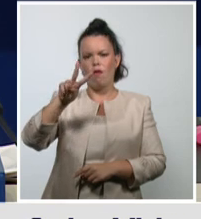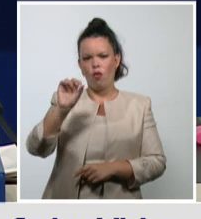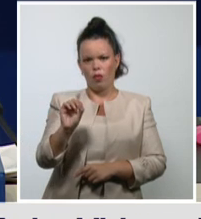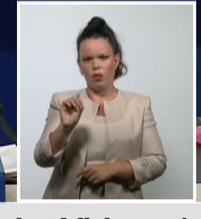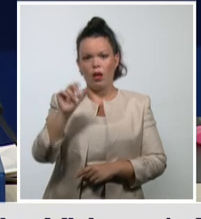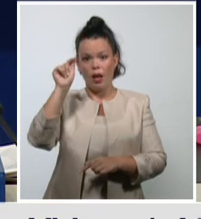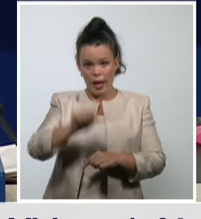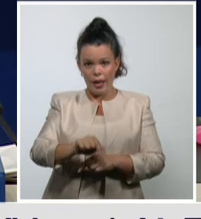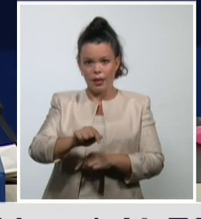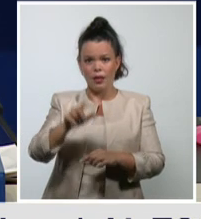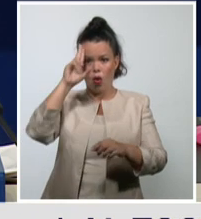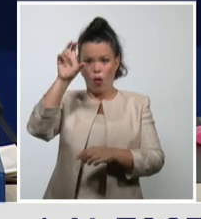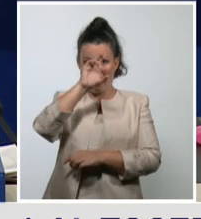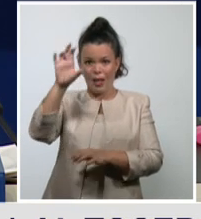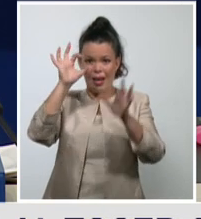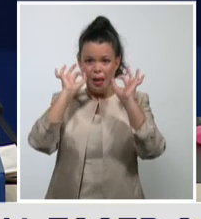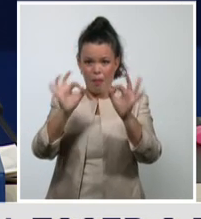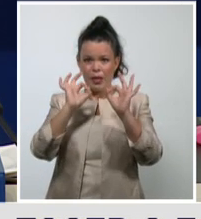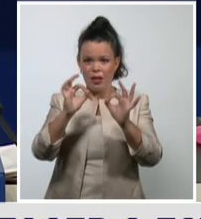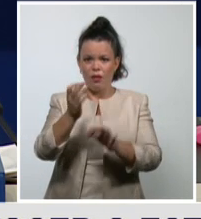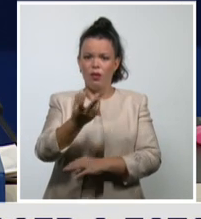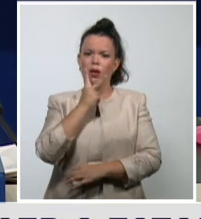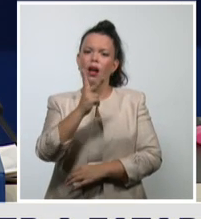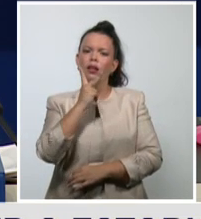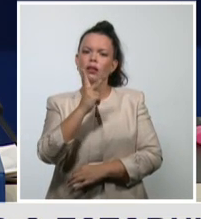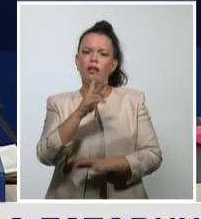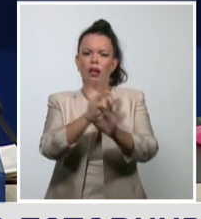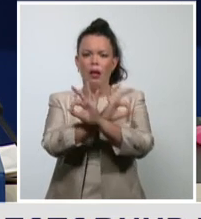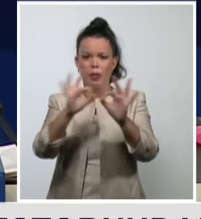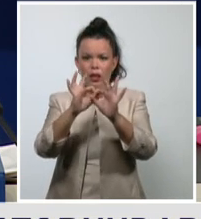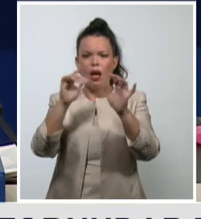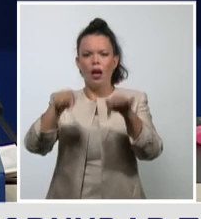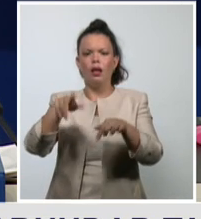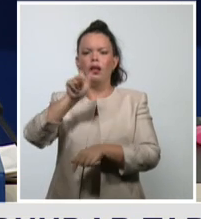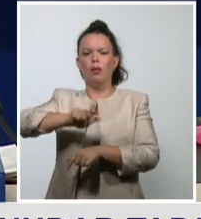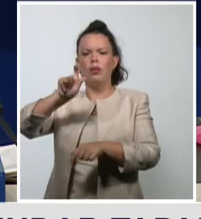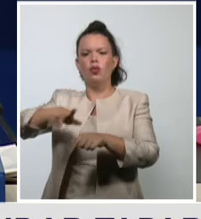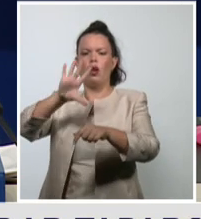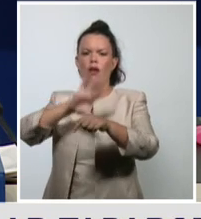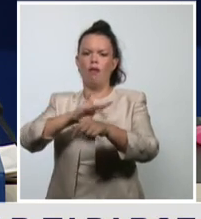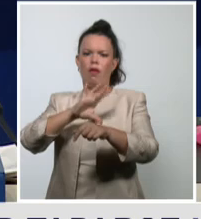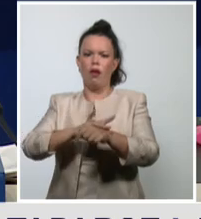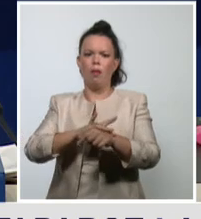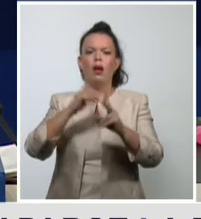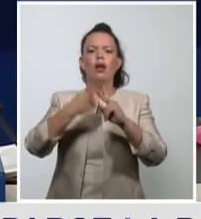atención, y 1 en el Hospital Celestino Hernández de Villa Clara.